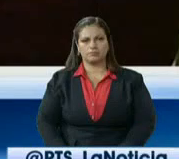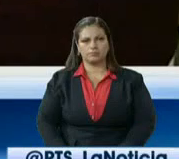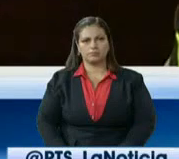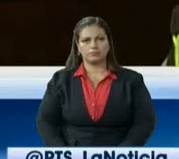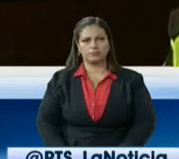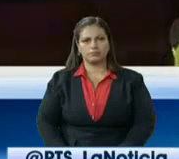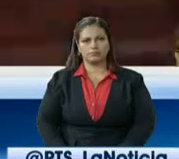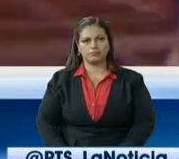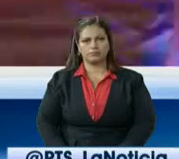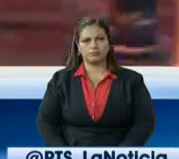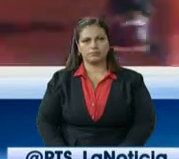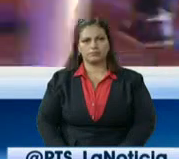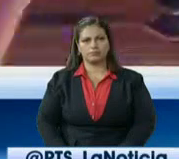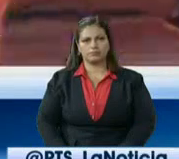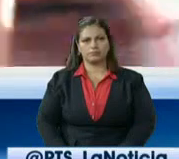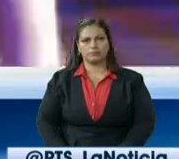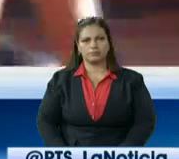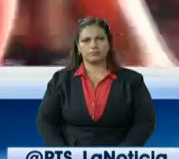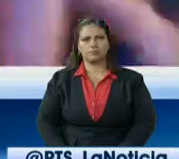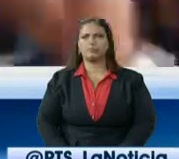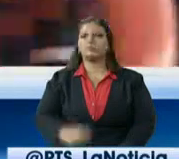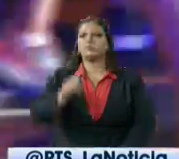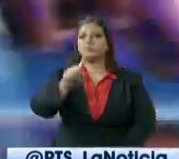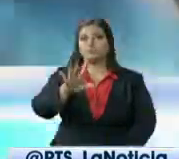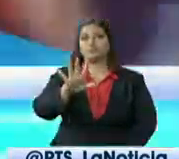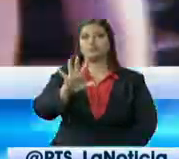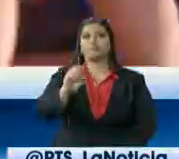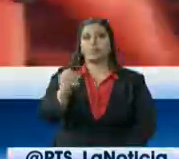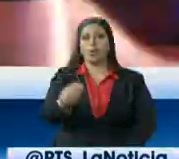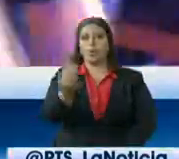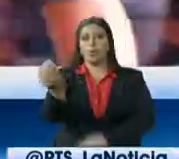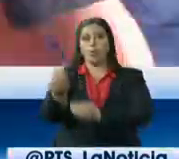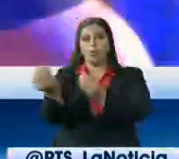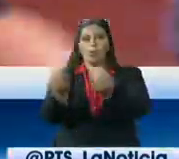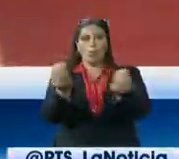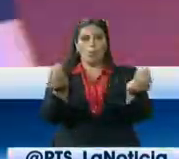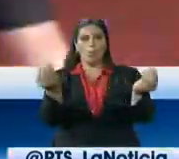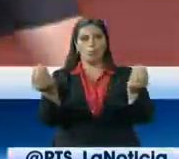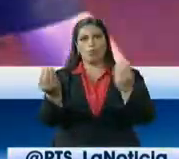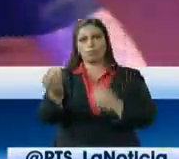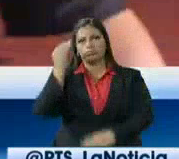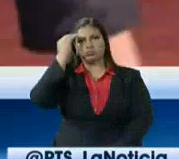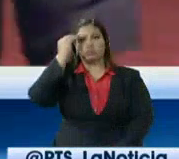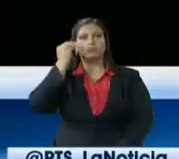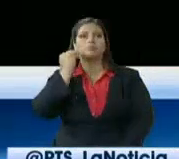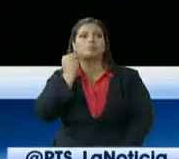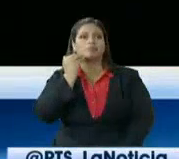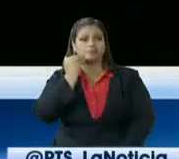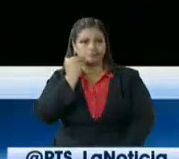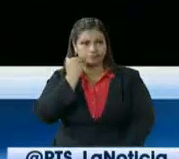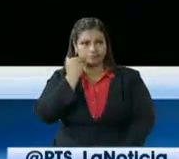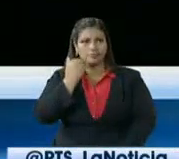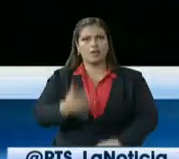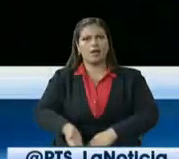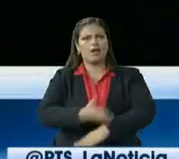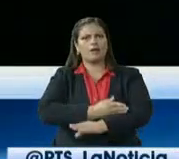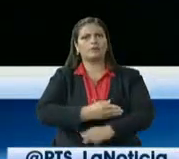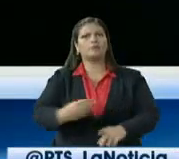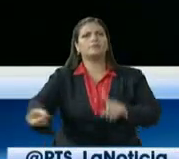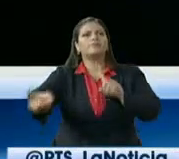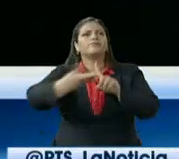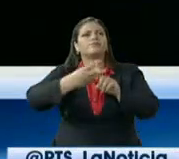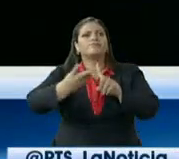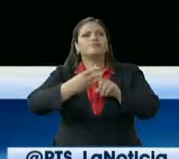fiesta clandestina. 150 menores de edad estaban en este baile que había sido promocionado a través de una